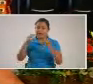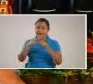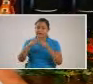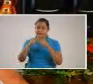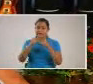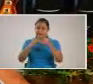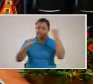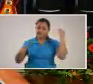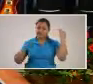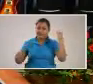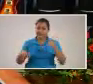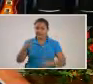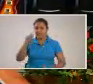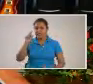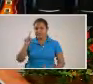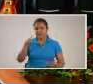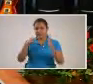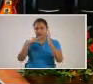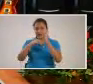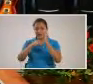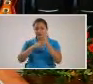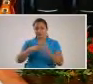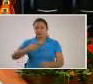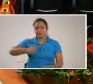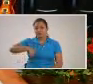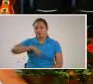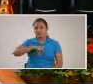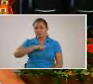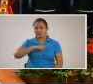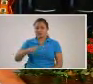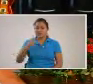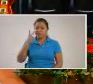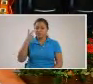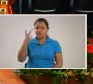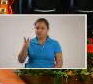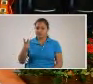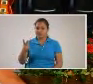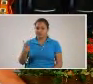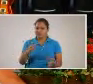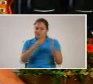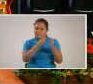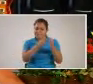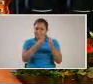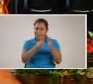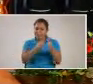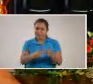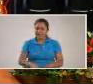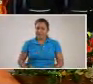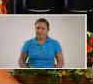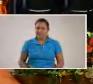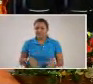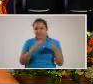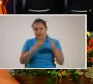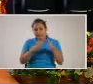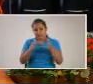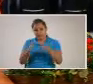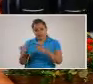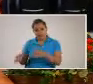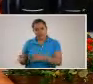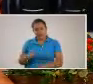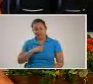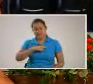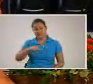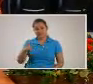me atrevería a decir que nosotros ya estamos viendo parte del proceso que va a confluir en este